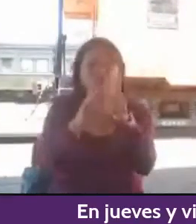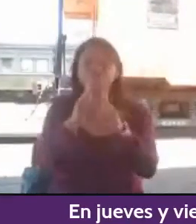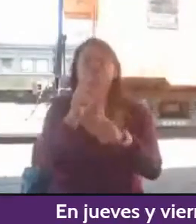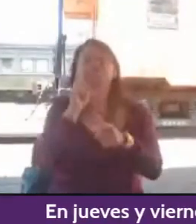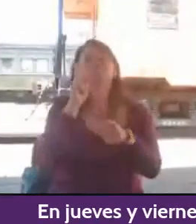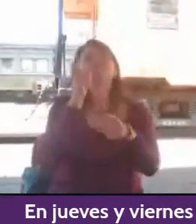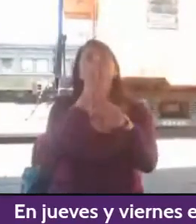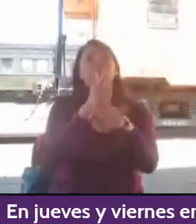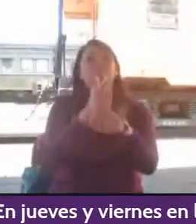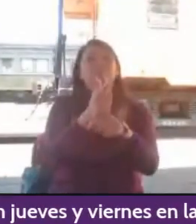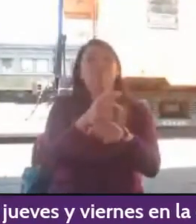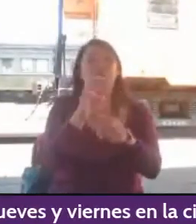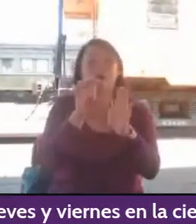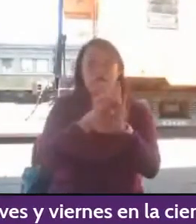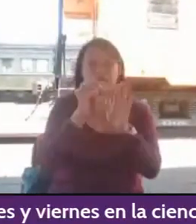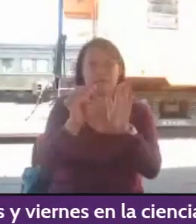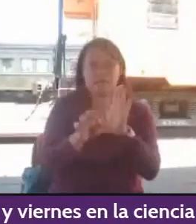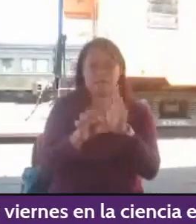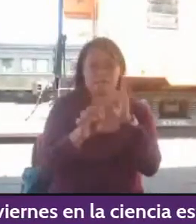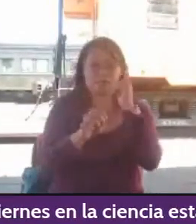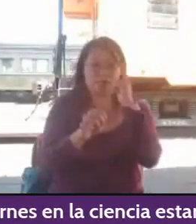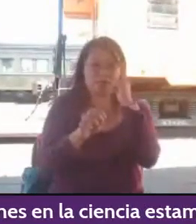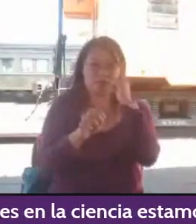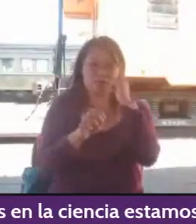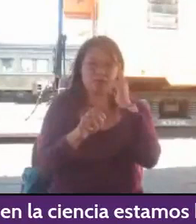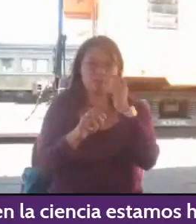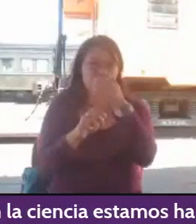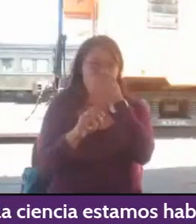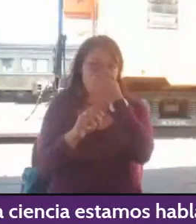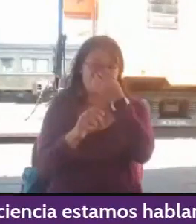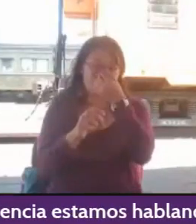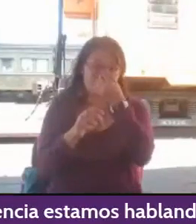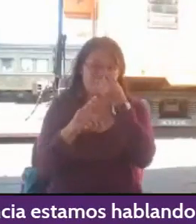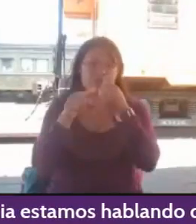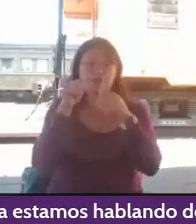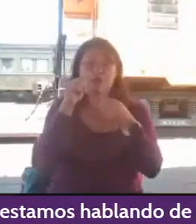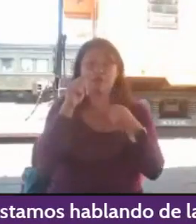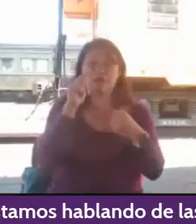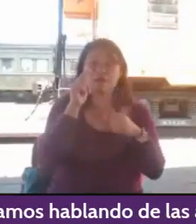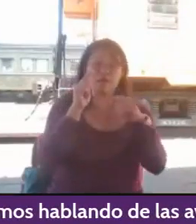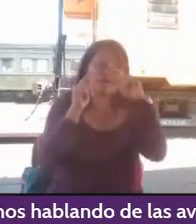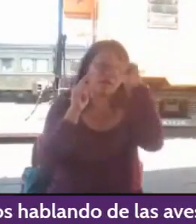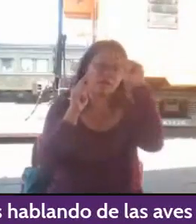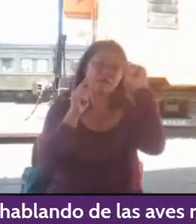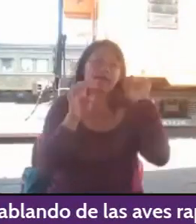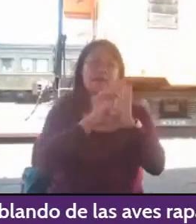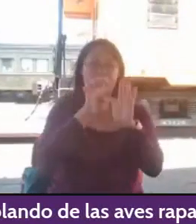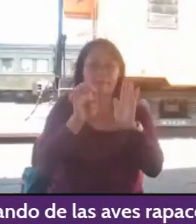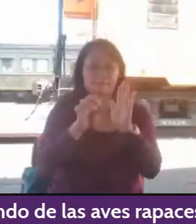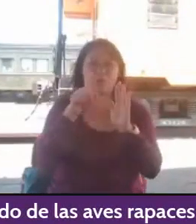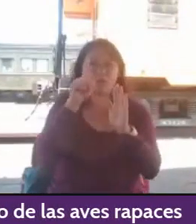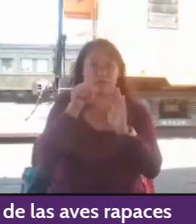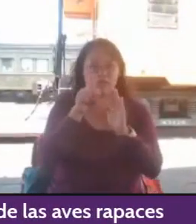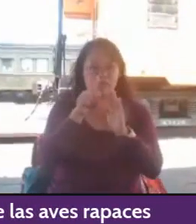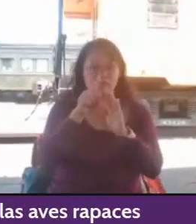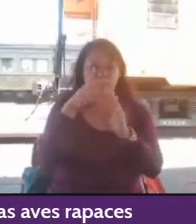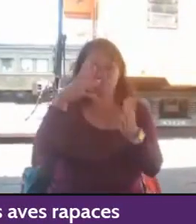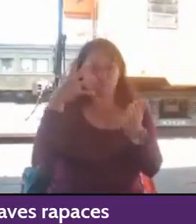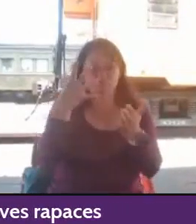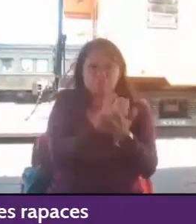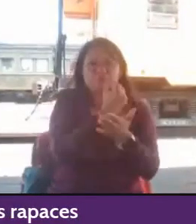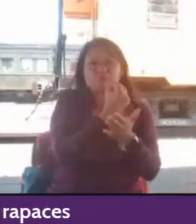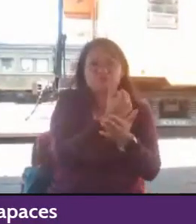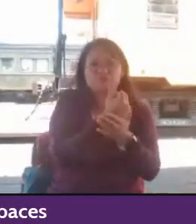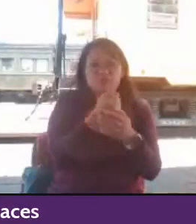caza normalmente donde está el animal, sino donde va a estar el animal. Entonces, el animal está aquí, y cuando se va a empezar a